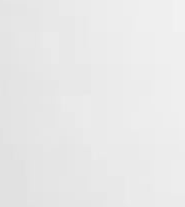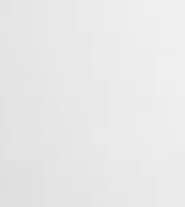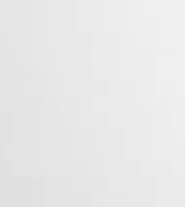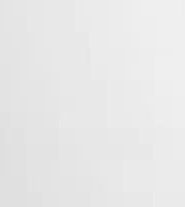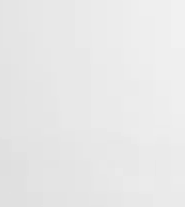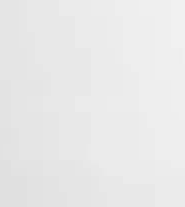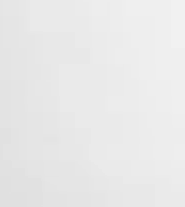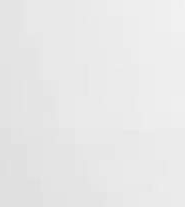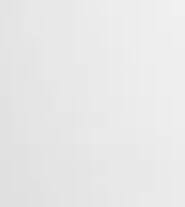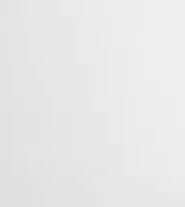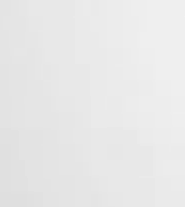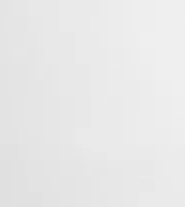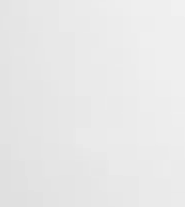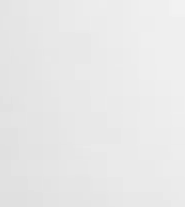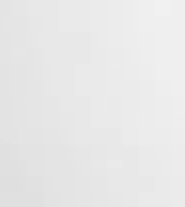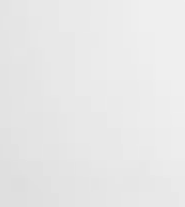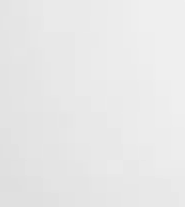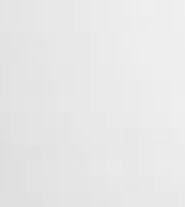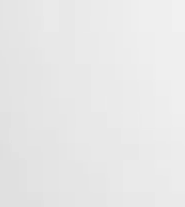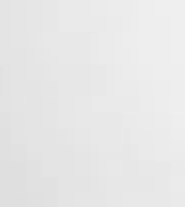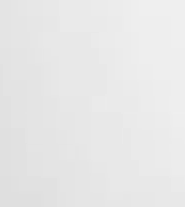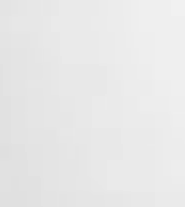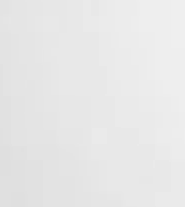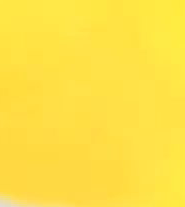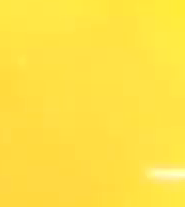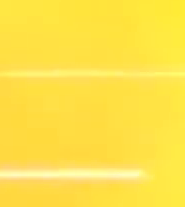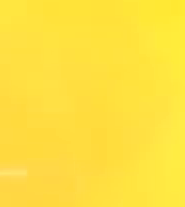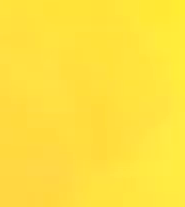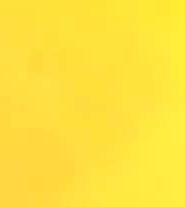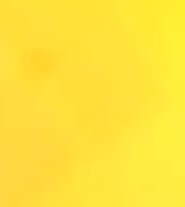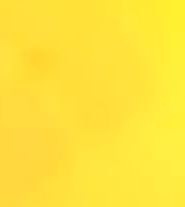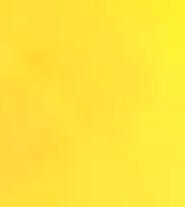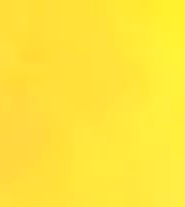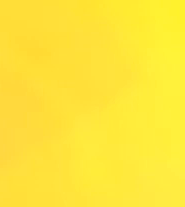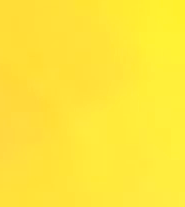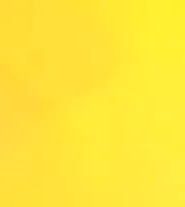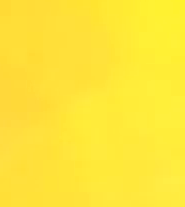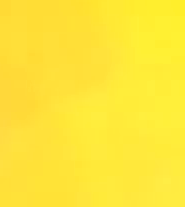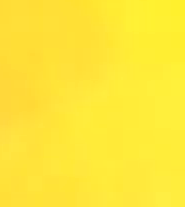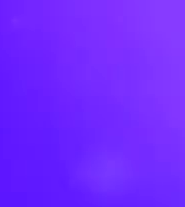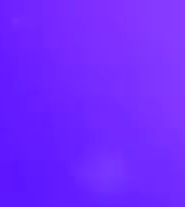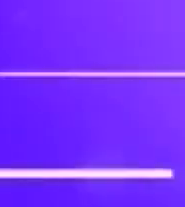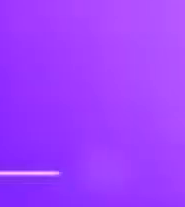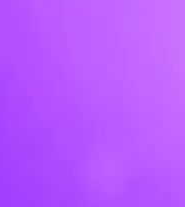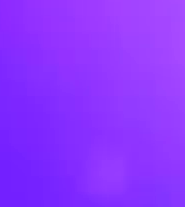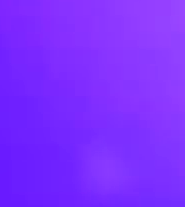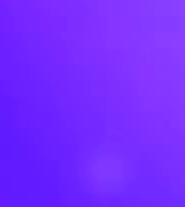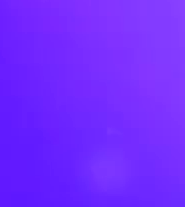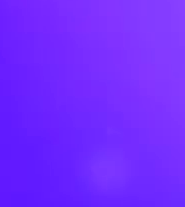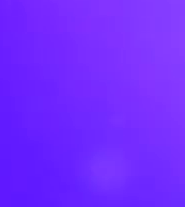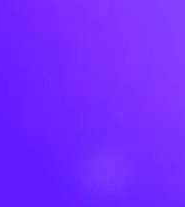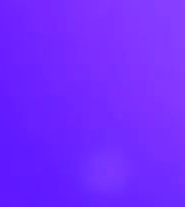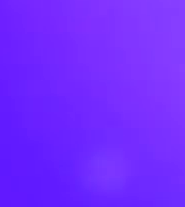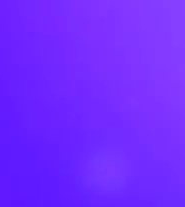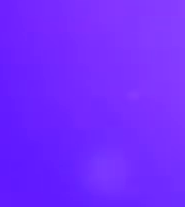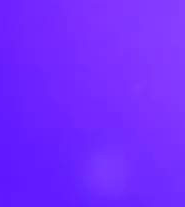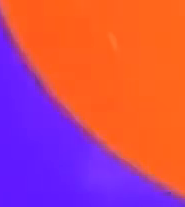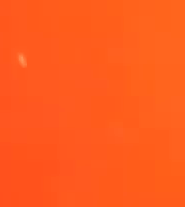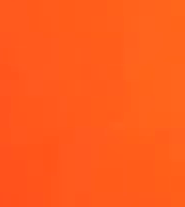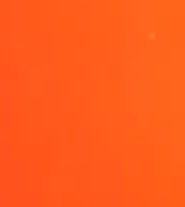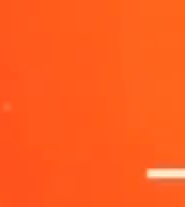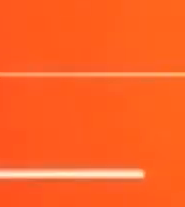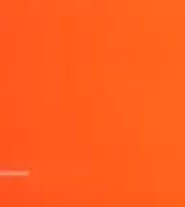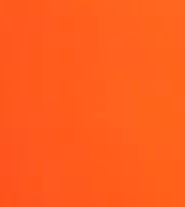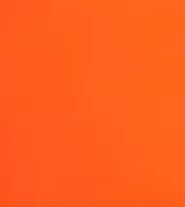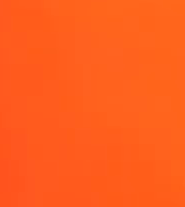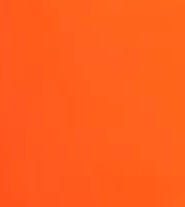En La Rebaja, droguerías y minimarkets te damos más. Servicio para que te sientas muy bien. Comodidad, muchas formas para comprar.